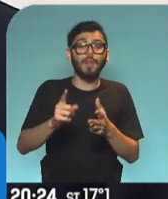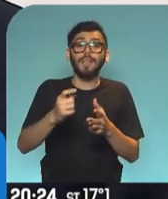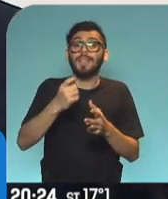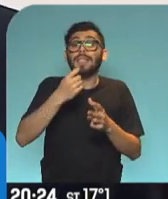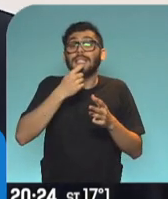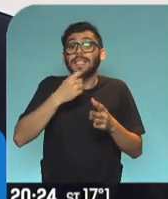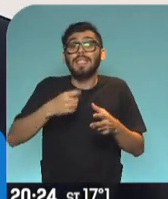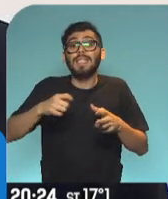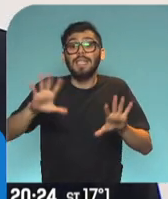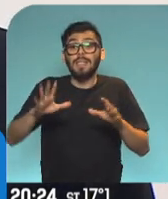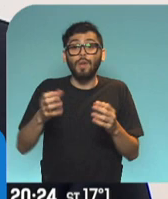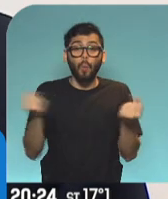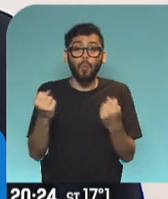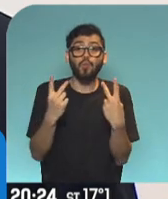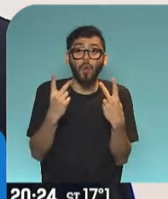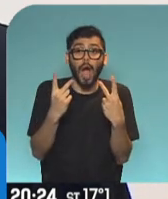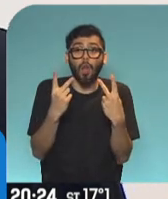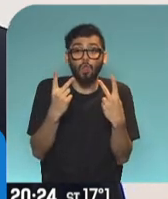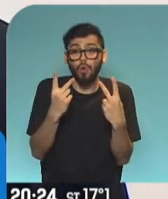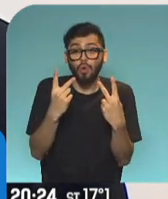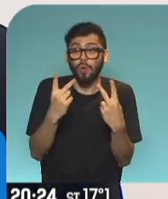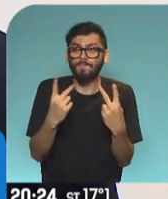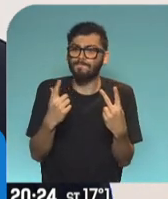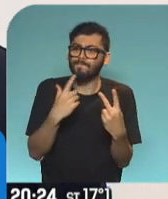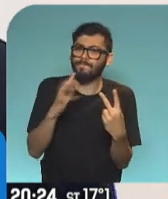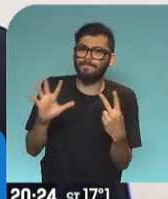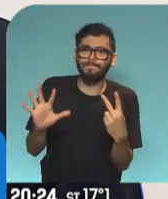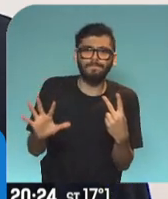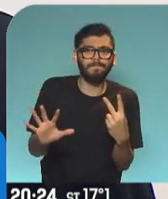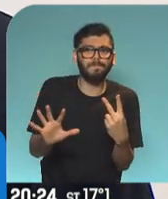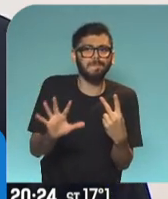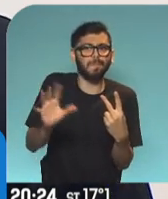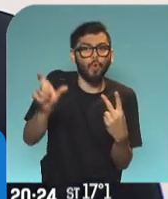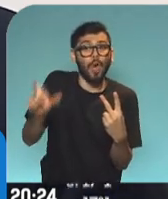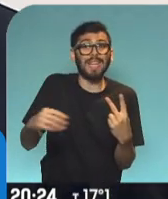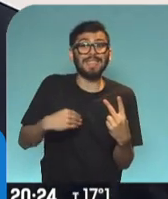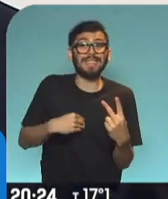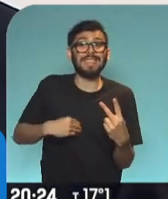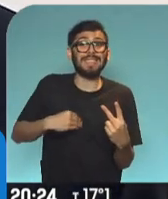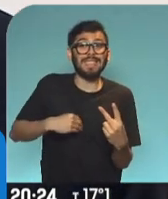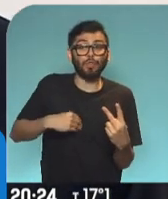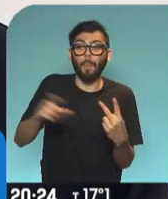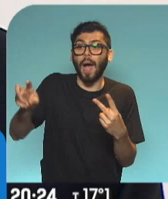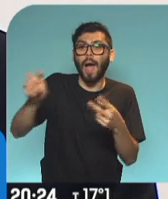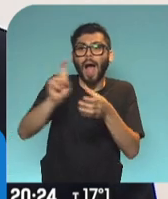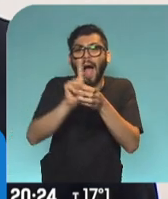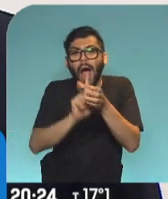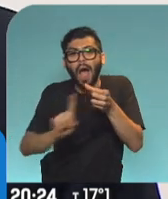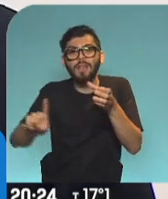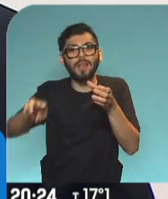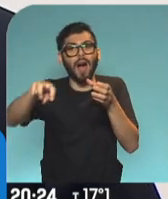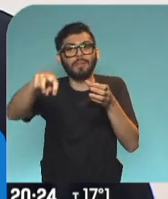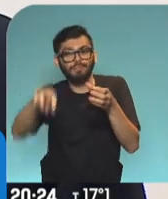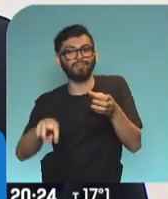de en tránsito, tener alguna sospecha, un indicio, un síntoma, poder aislar a esta persona